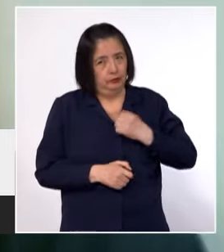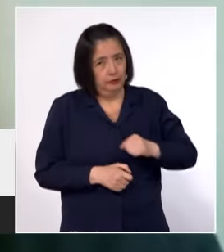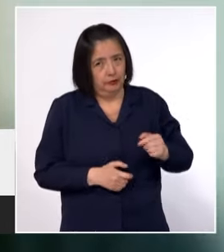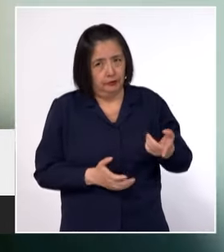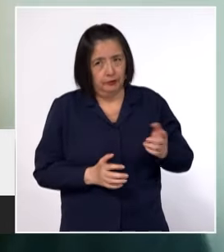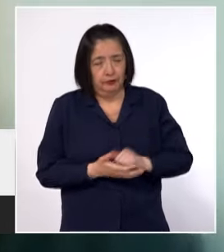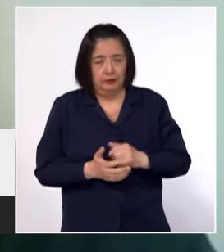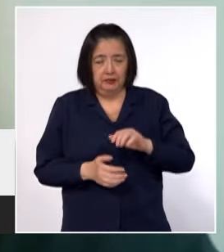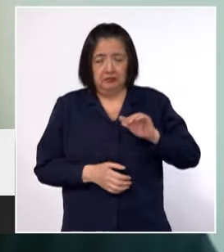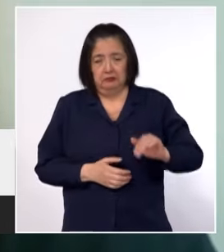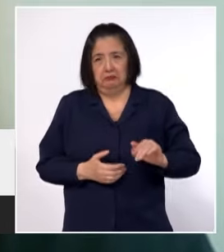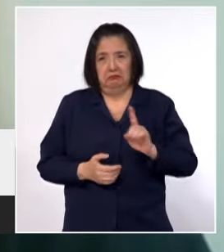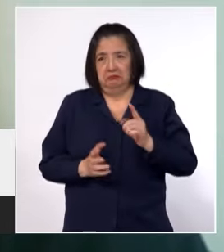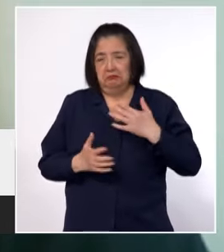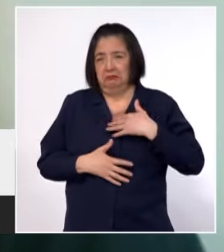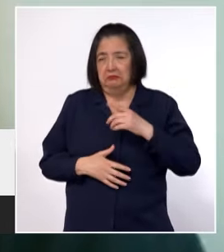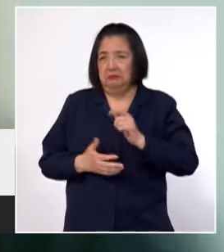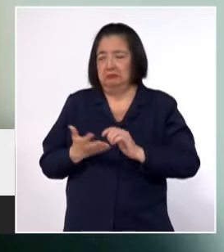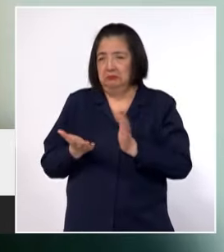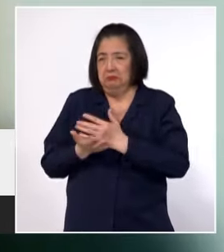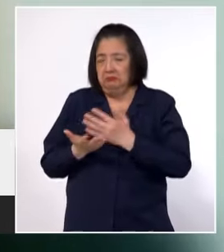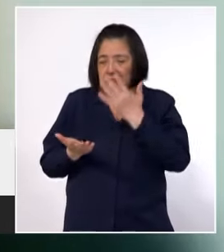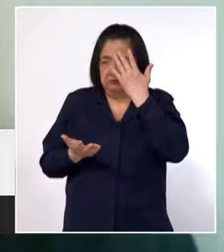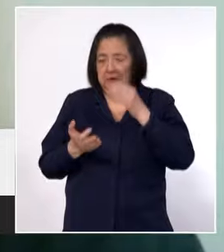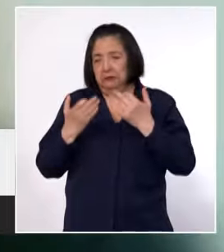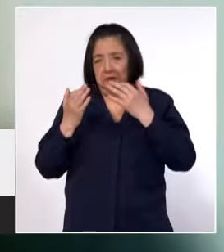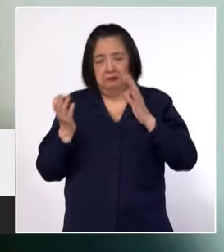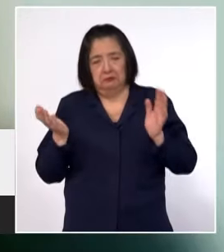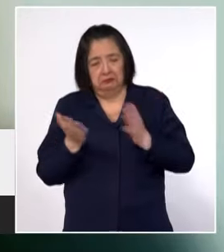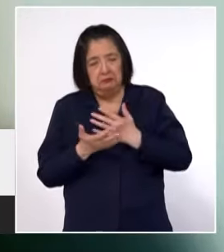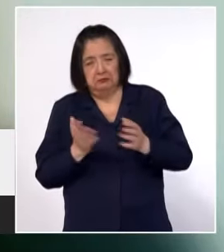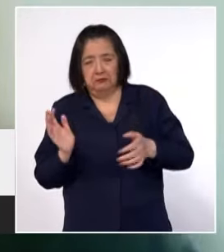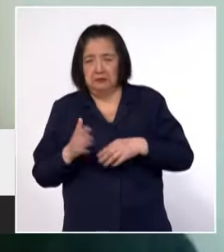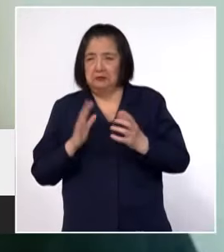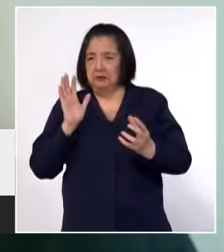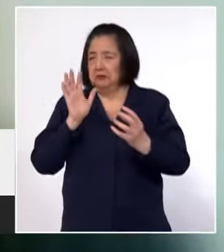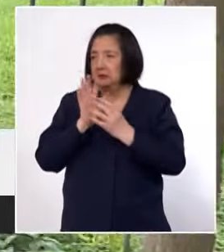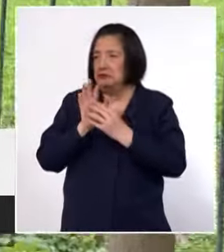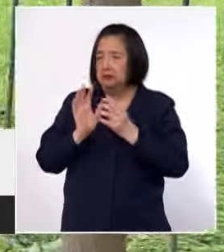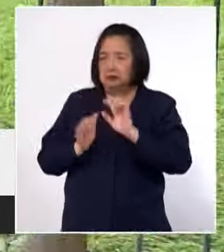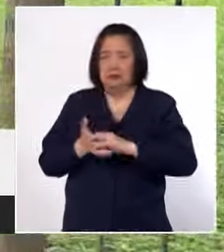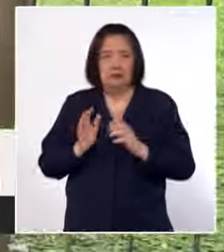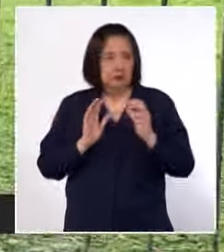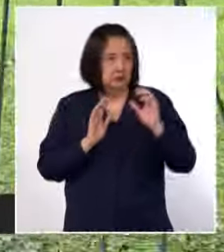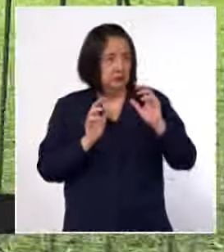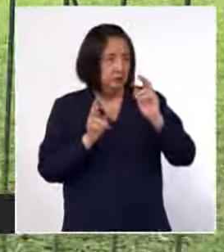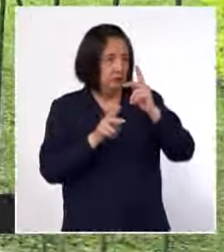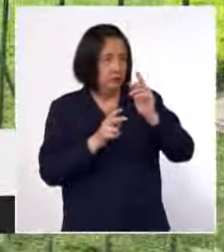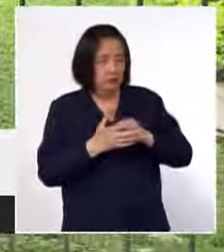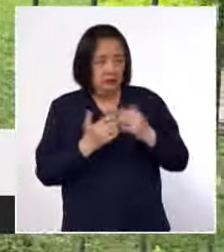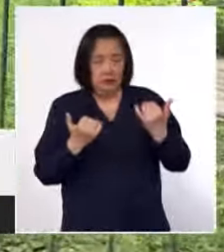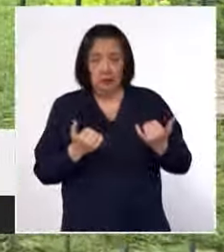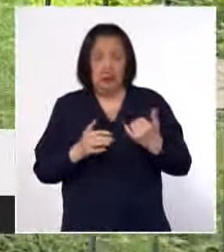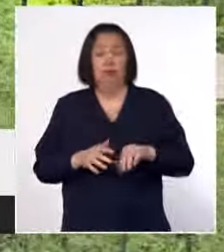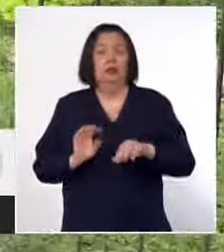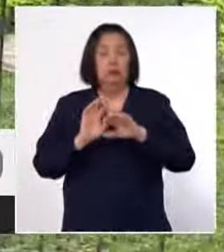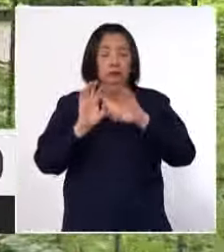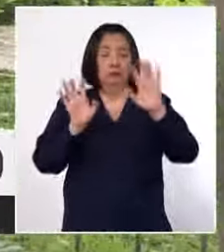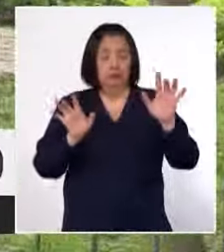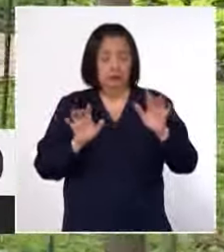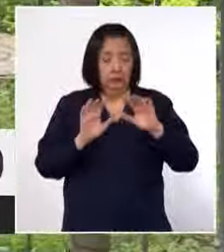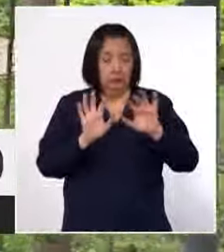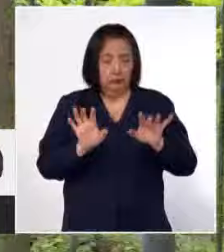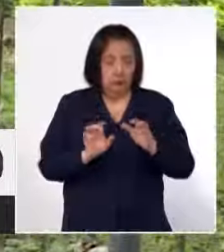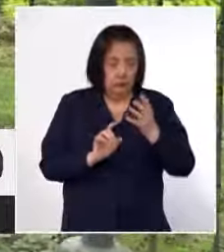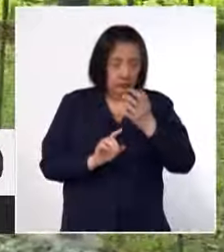primero. El niño no disfruta porque no tiene una cuenta Facebook, no tiene un Instagram, no tiene un TikTok. Esta era digital ha traído una nueva presión para